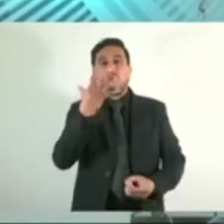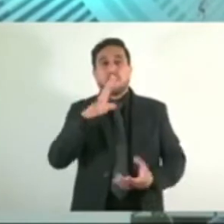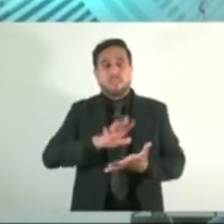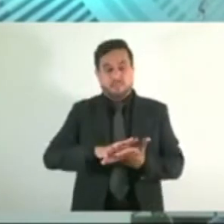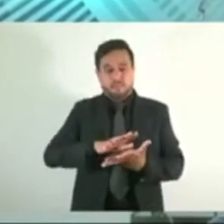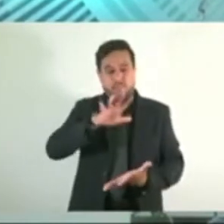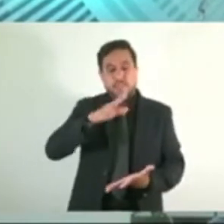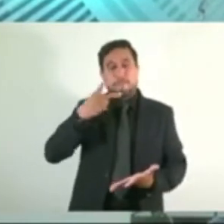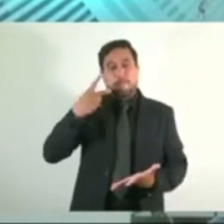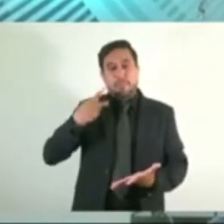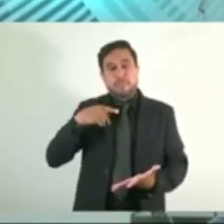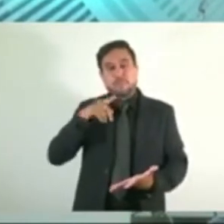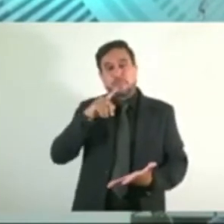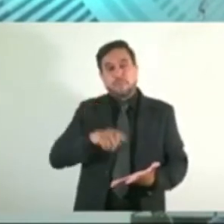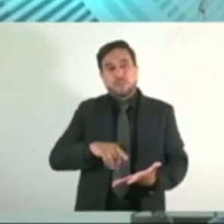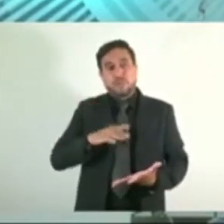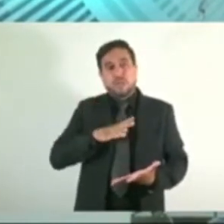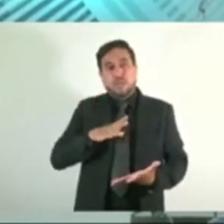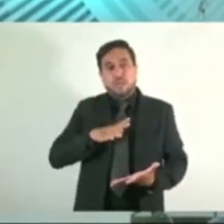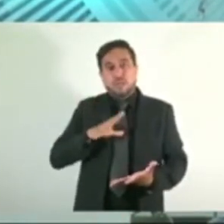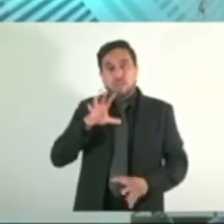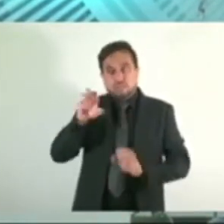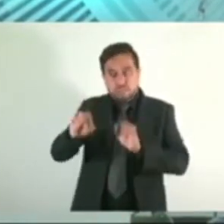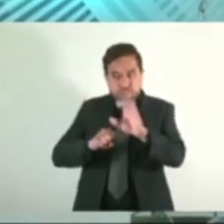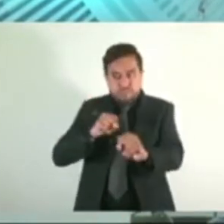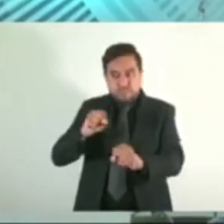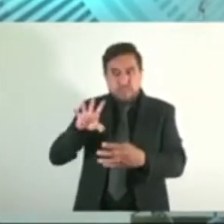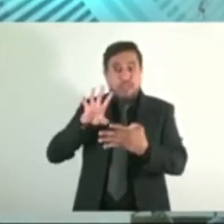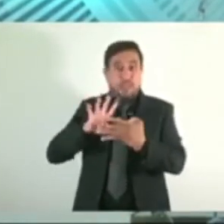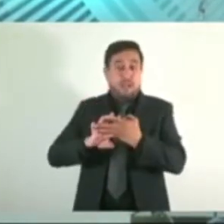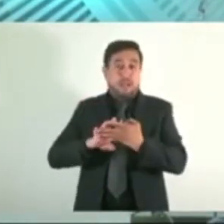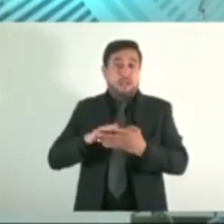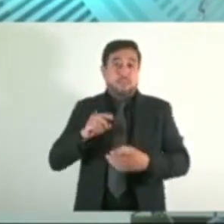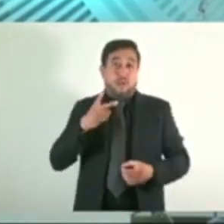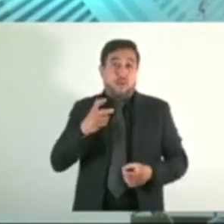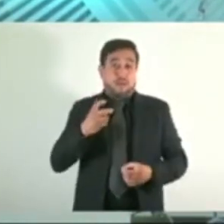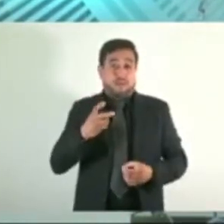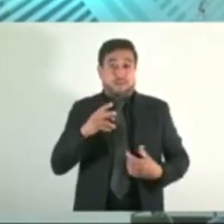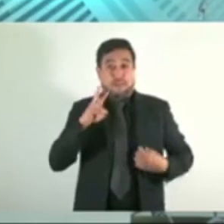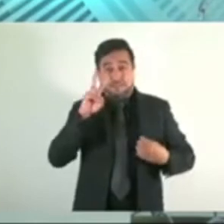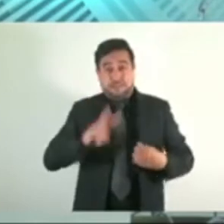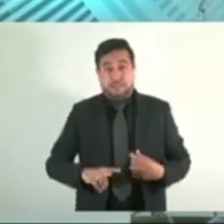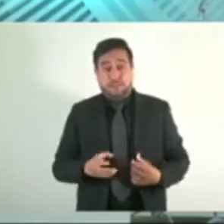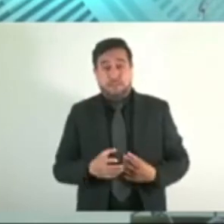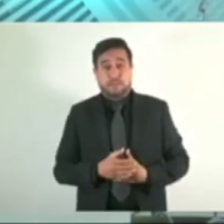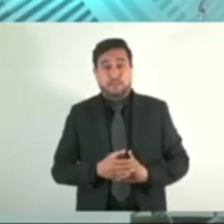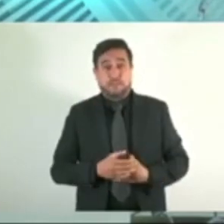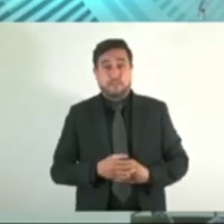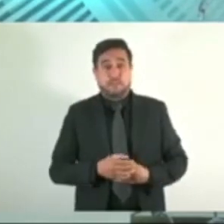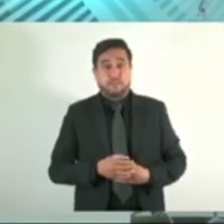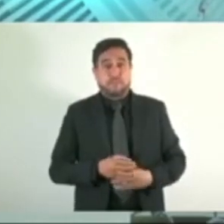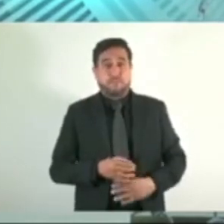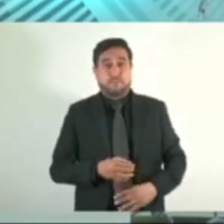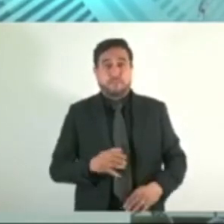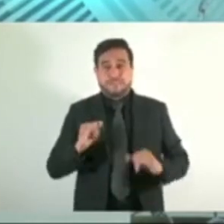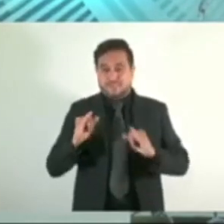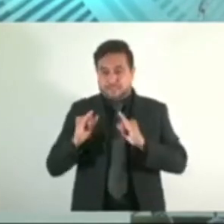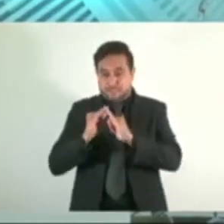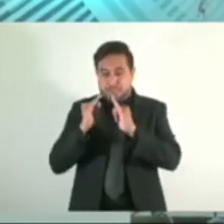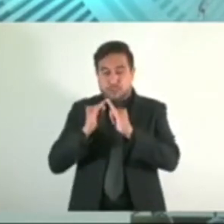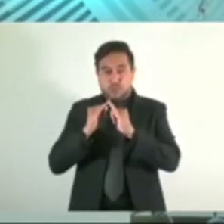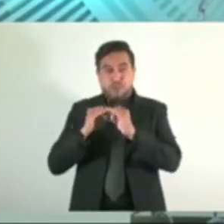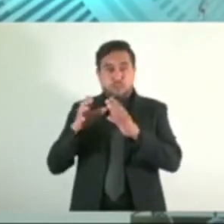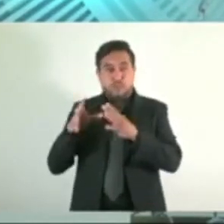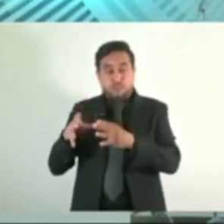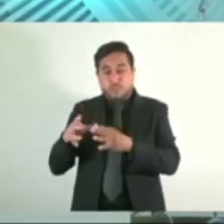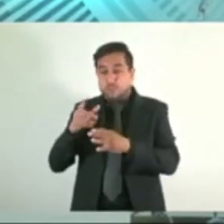estado siendo alcanzados por la justicia. De verdad, no solo a las instituciones policíacas de